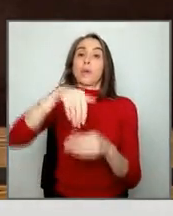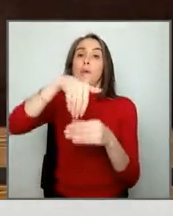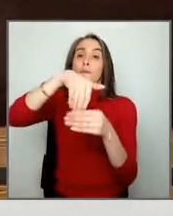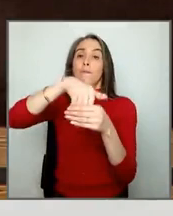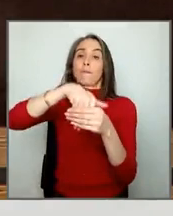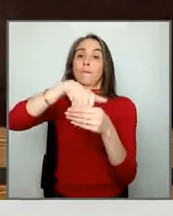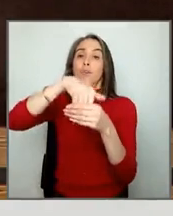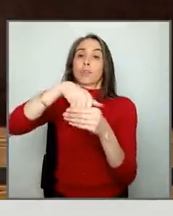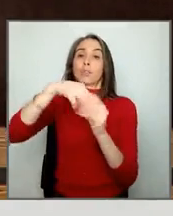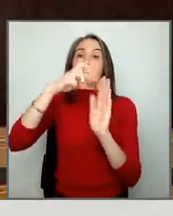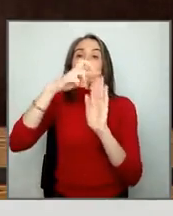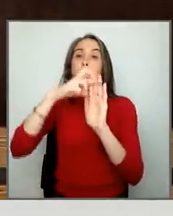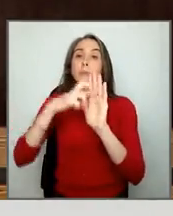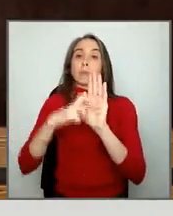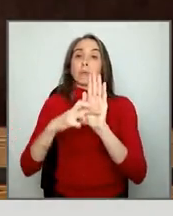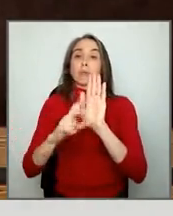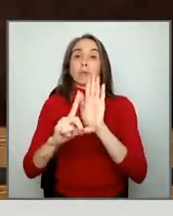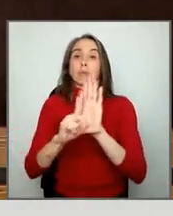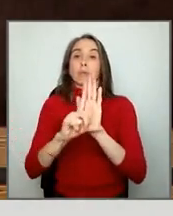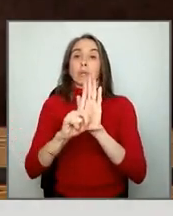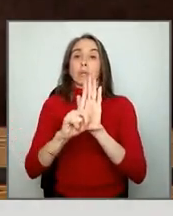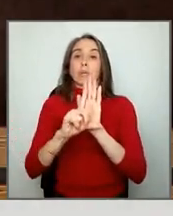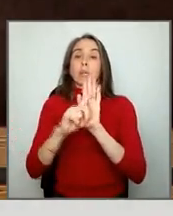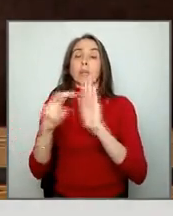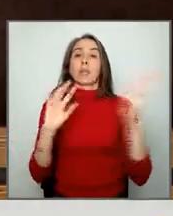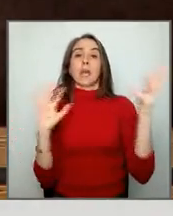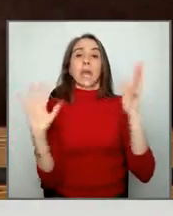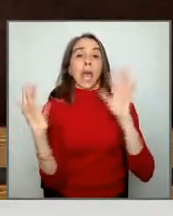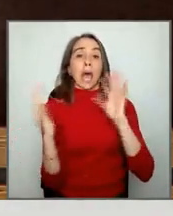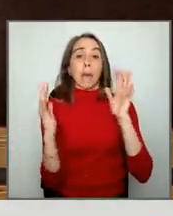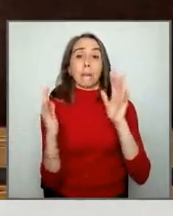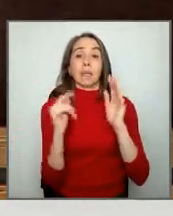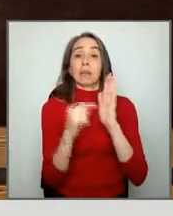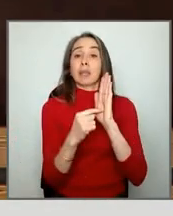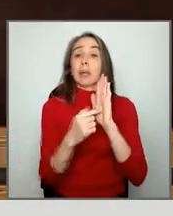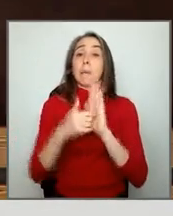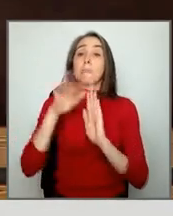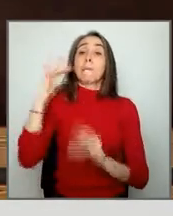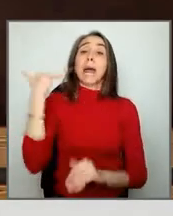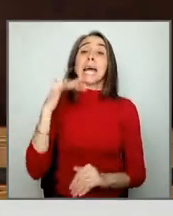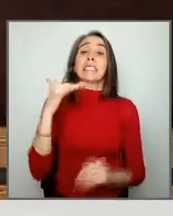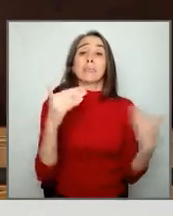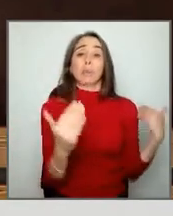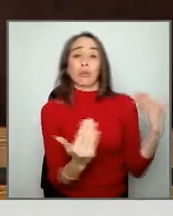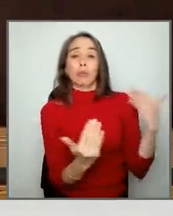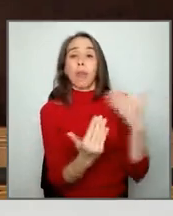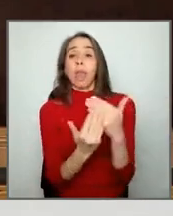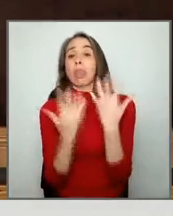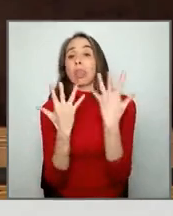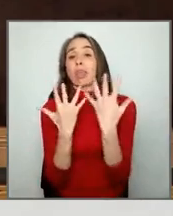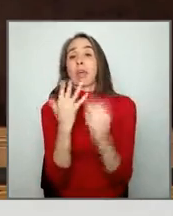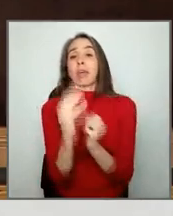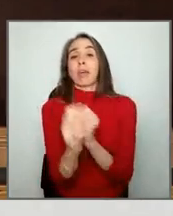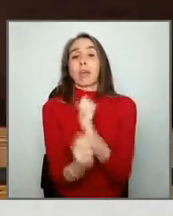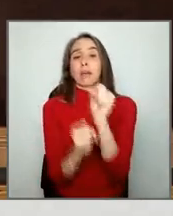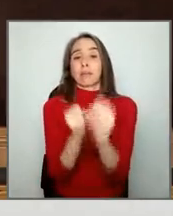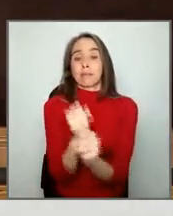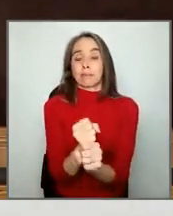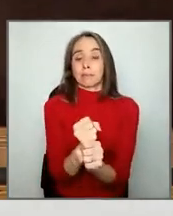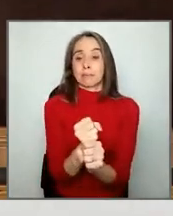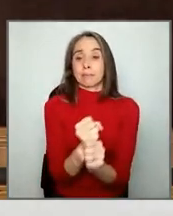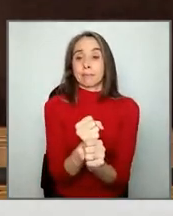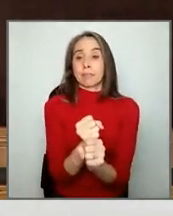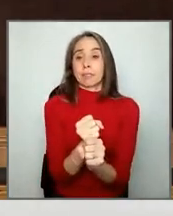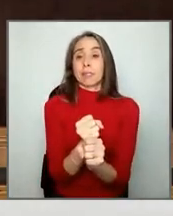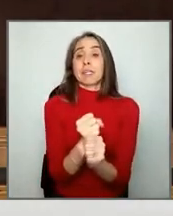de ley medioambiental más importante de la década después de más de 13 años